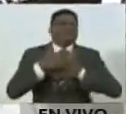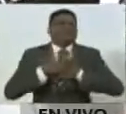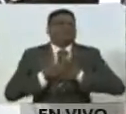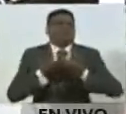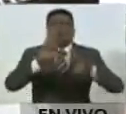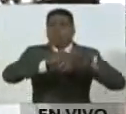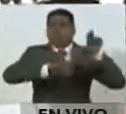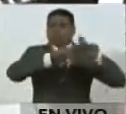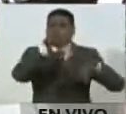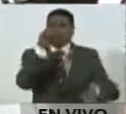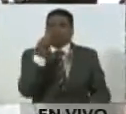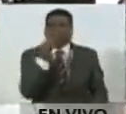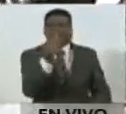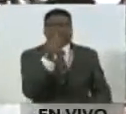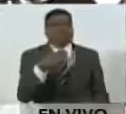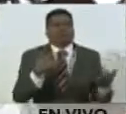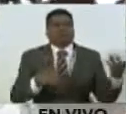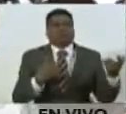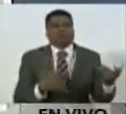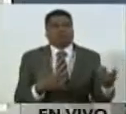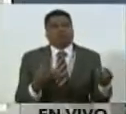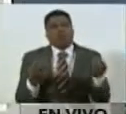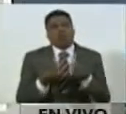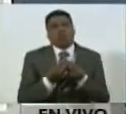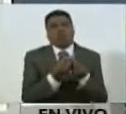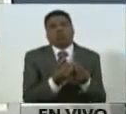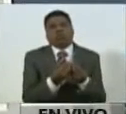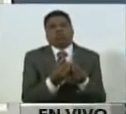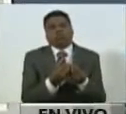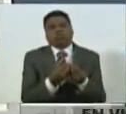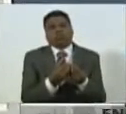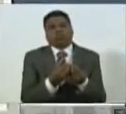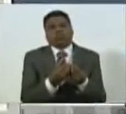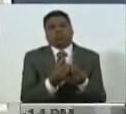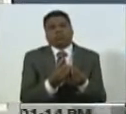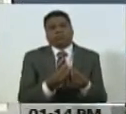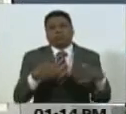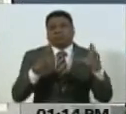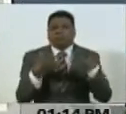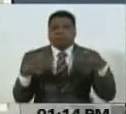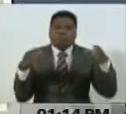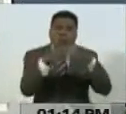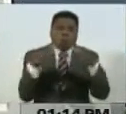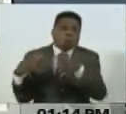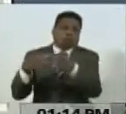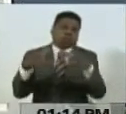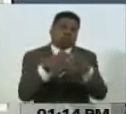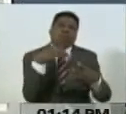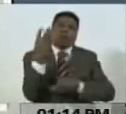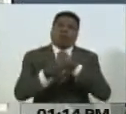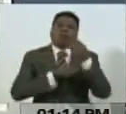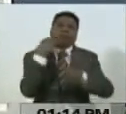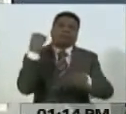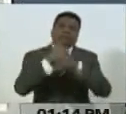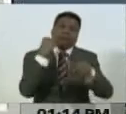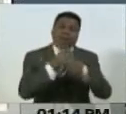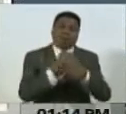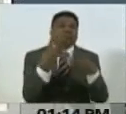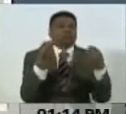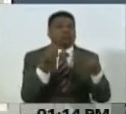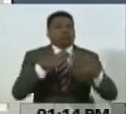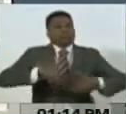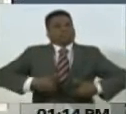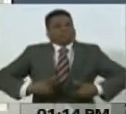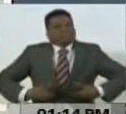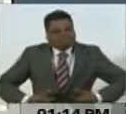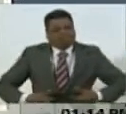construyó, en conjunto, pues, en común, de forma colectiva, pues, hizo, trabajó mucho, se esforzó